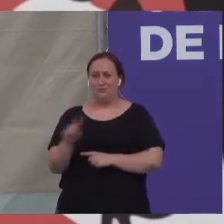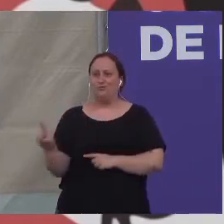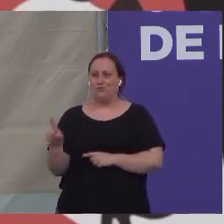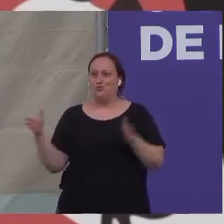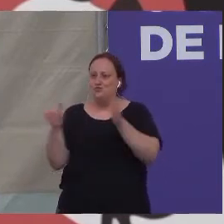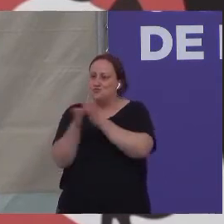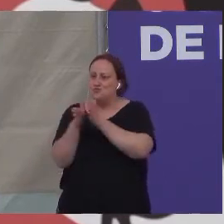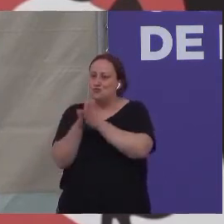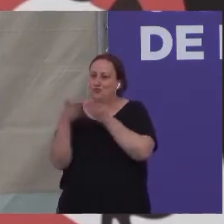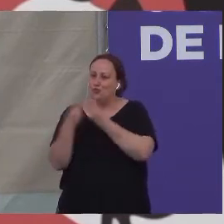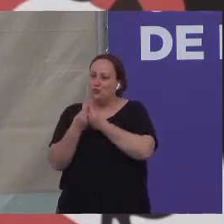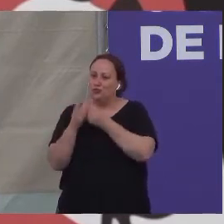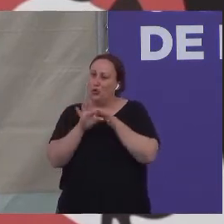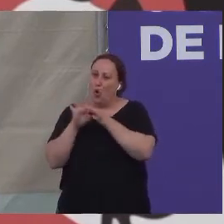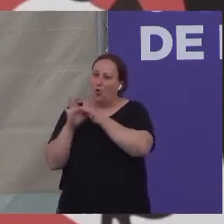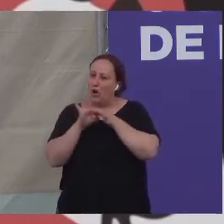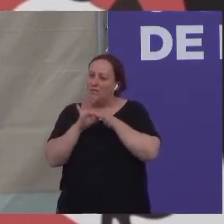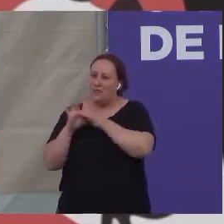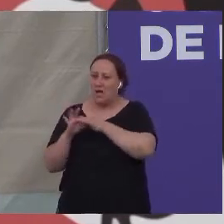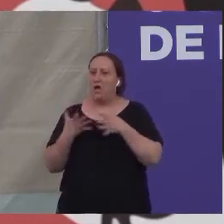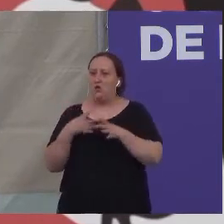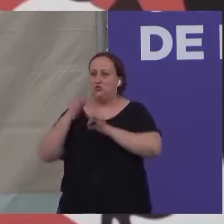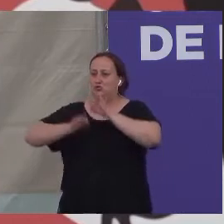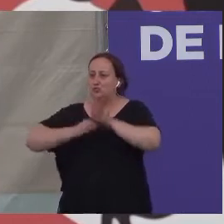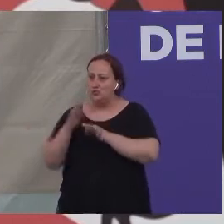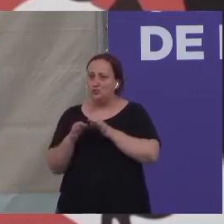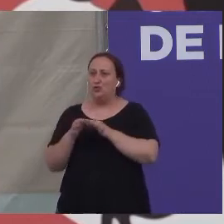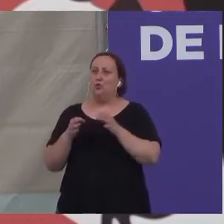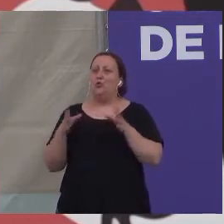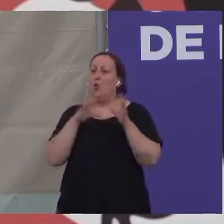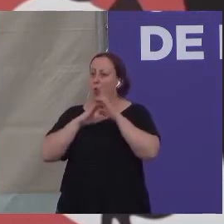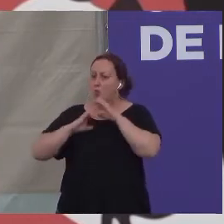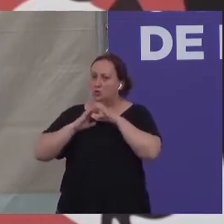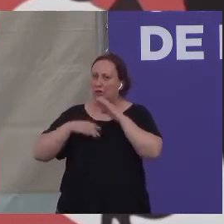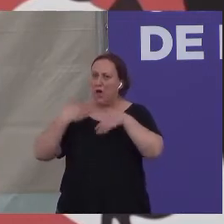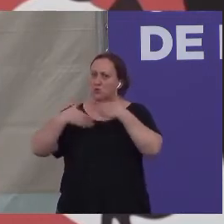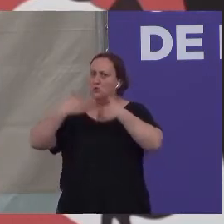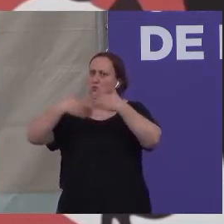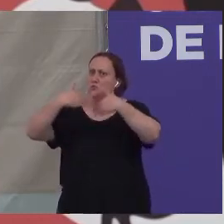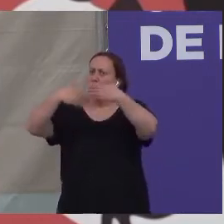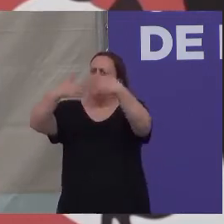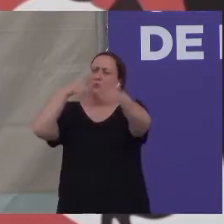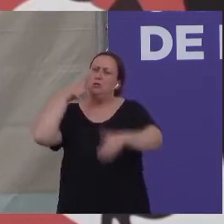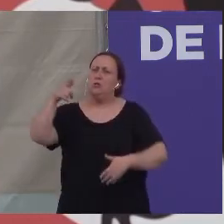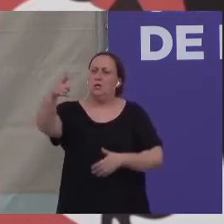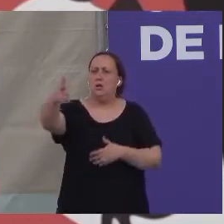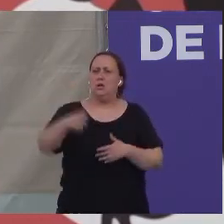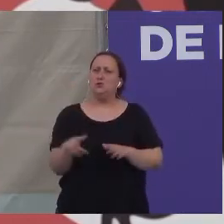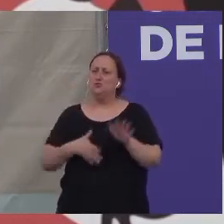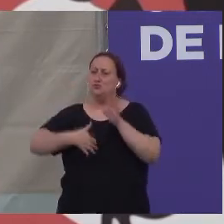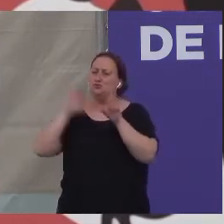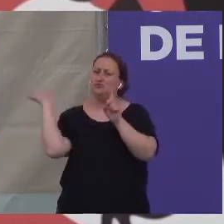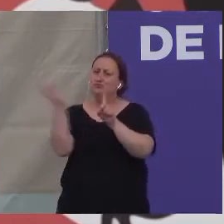organizados, comunicados y descentralizados, llegaremos más y más lejos y conseguiremos ser más